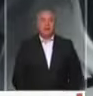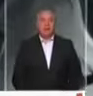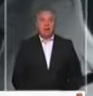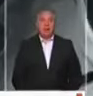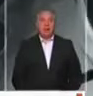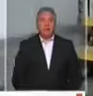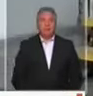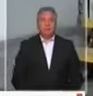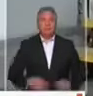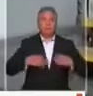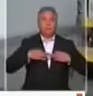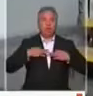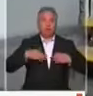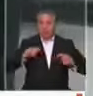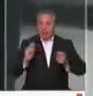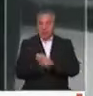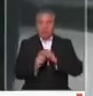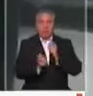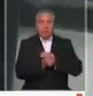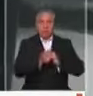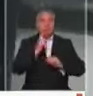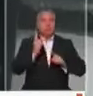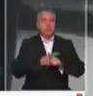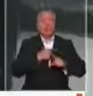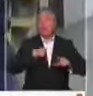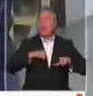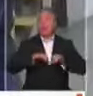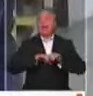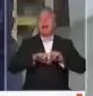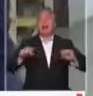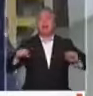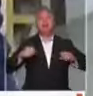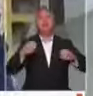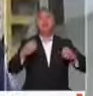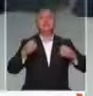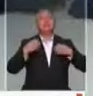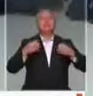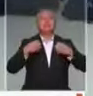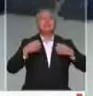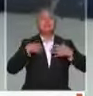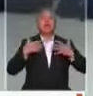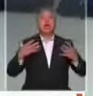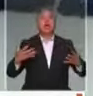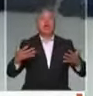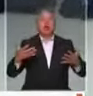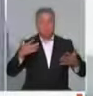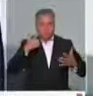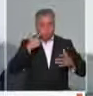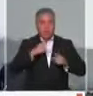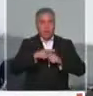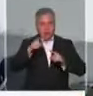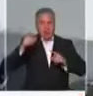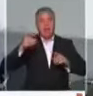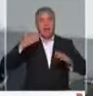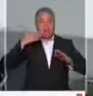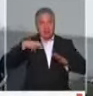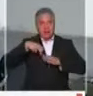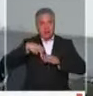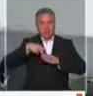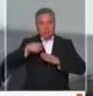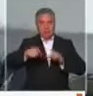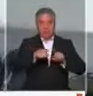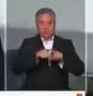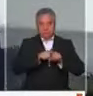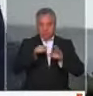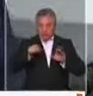Cambio de ropa nuevamente. Estamos listos para que nos enseñen la posición esencial que hay que adaptar en el aire. Vamos a hacer un giro hacia la